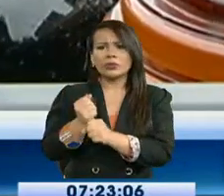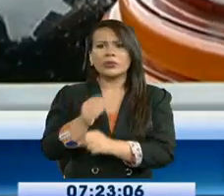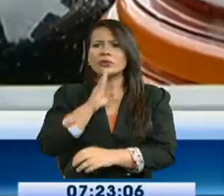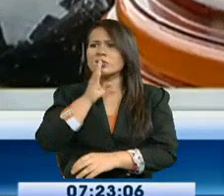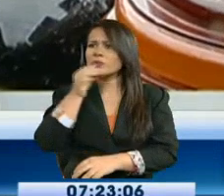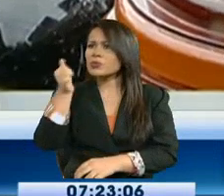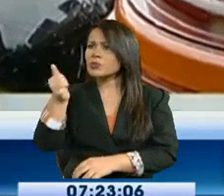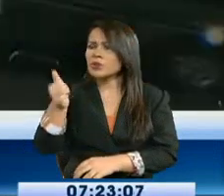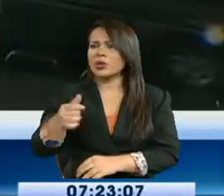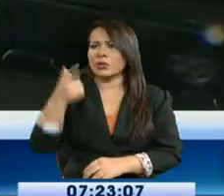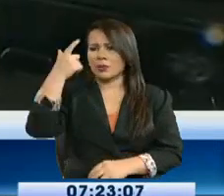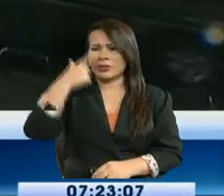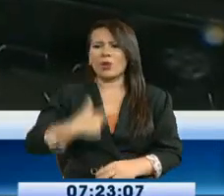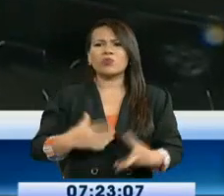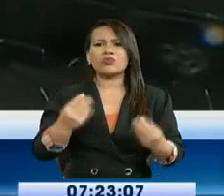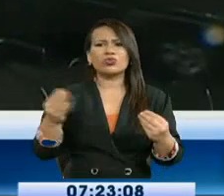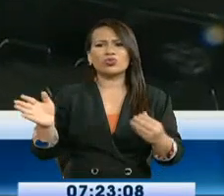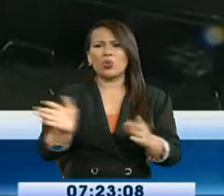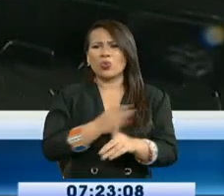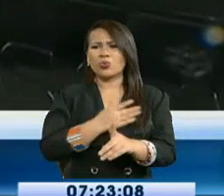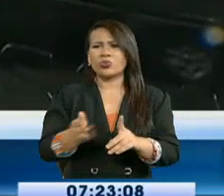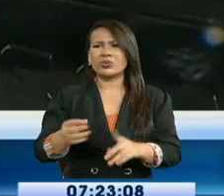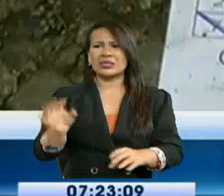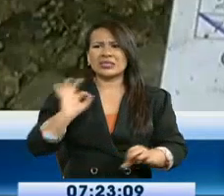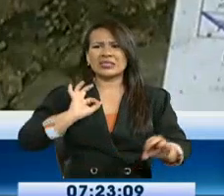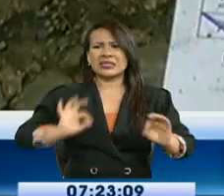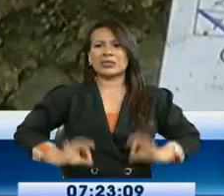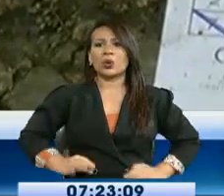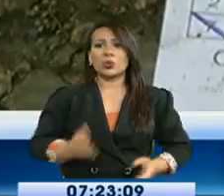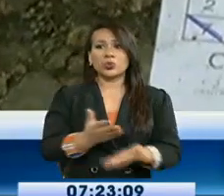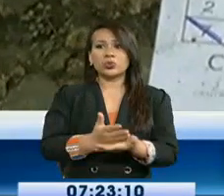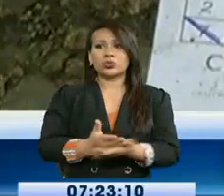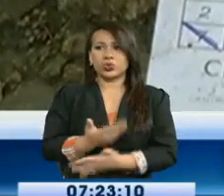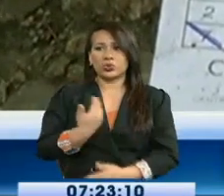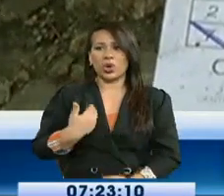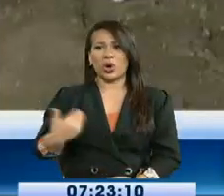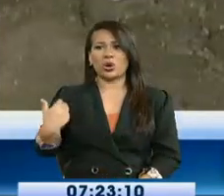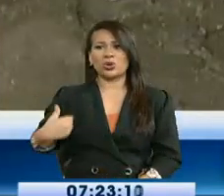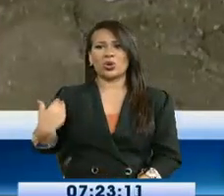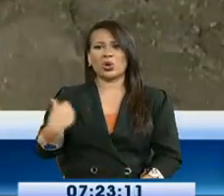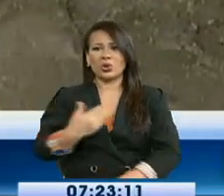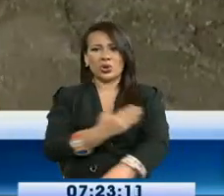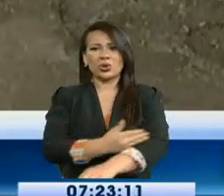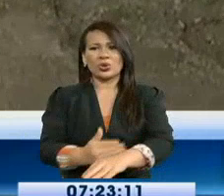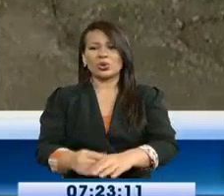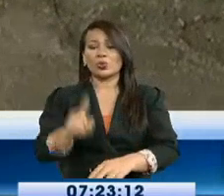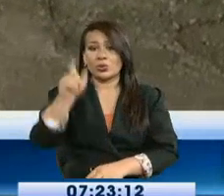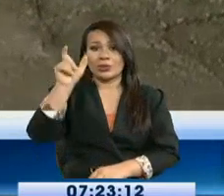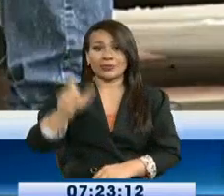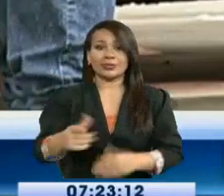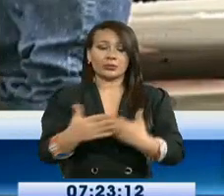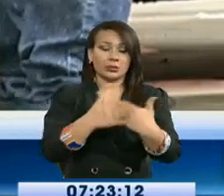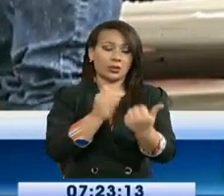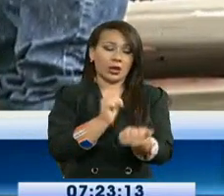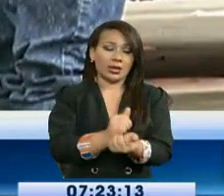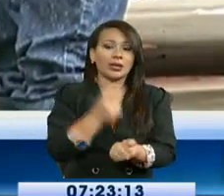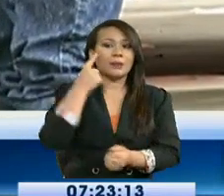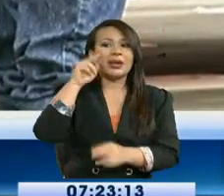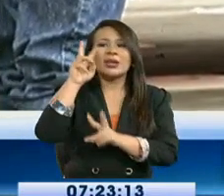cadáver presentaba heridas por golpes y por objetos cortopunzantes. Al momento existe una persona retenida